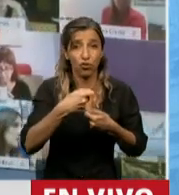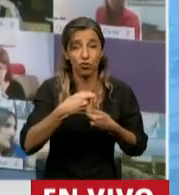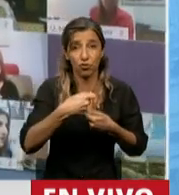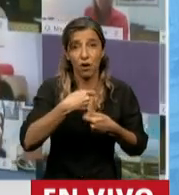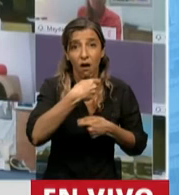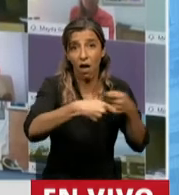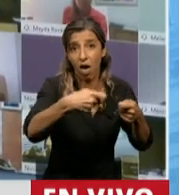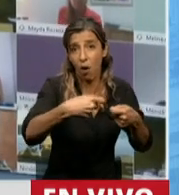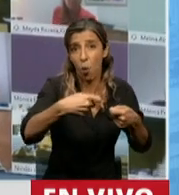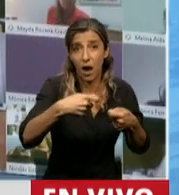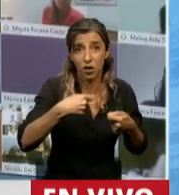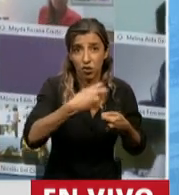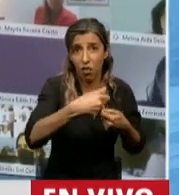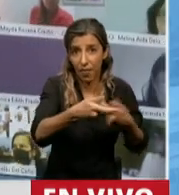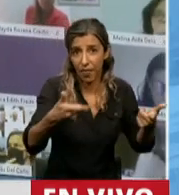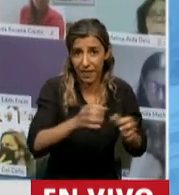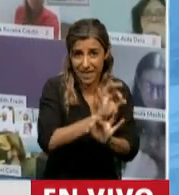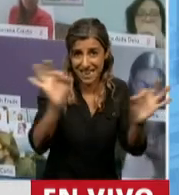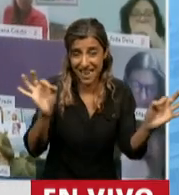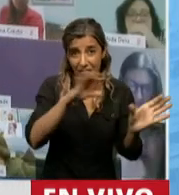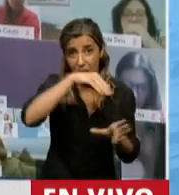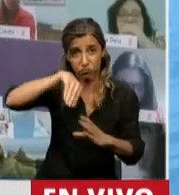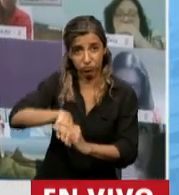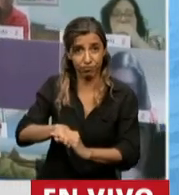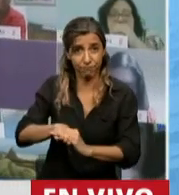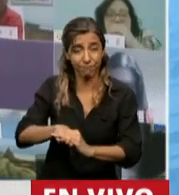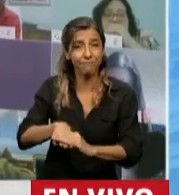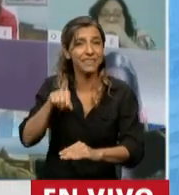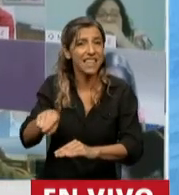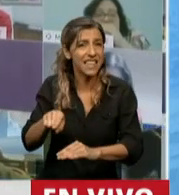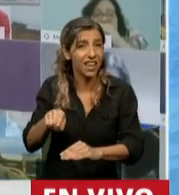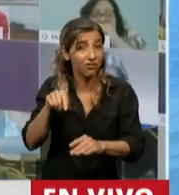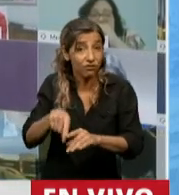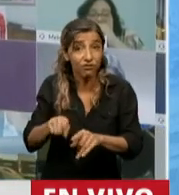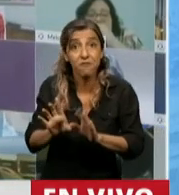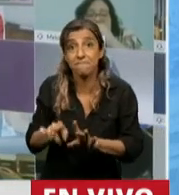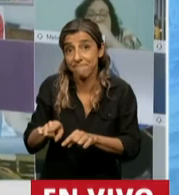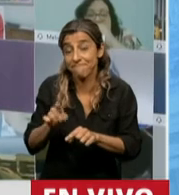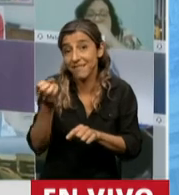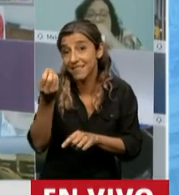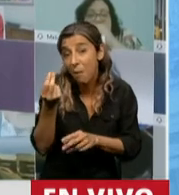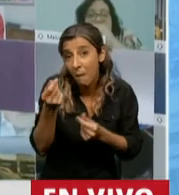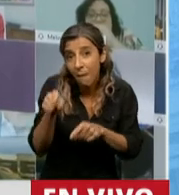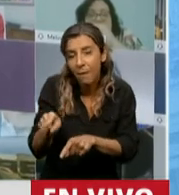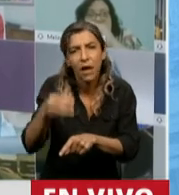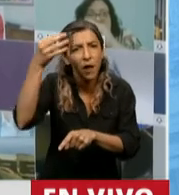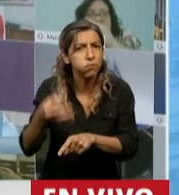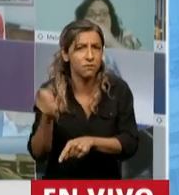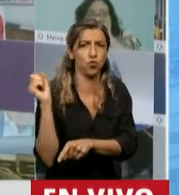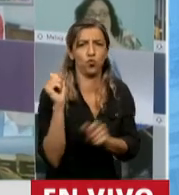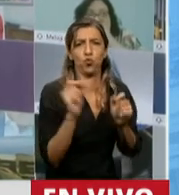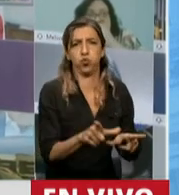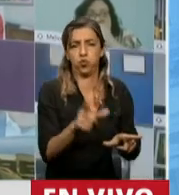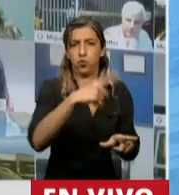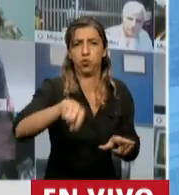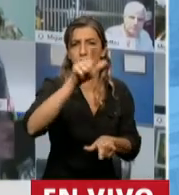haberes jubilatorios con la fórmula. Y esto tiene que, digamos, y estos son recursos que genuinamente le corresponden a